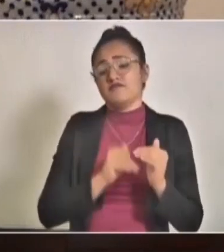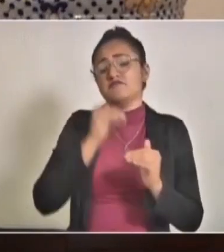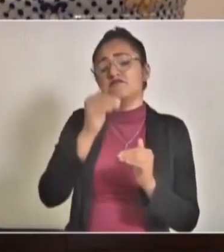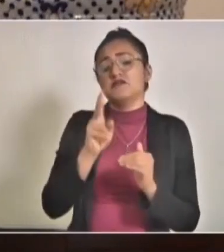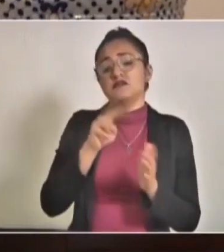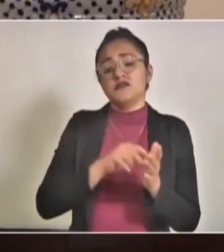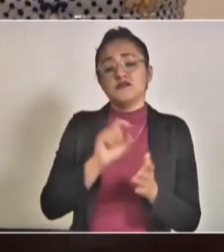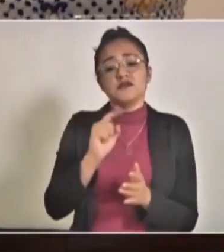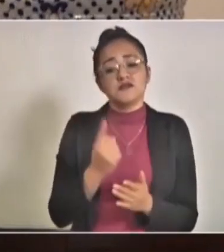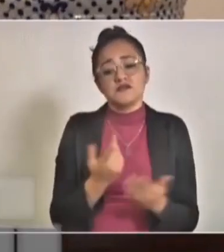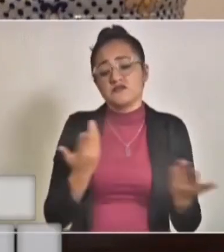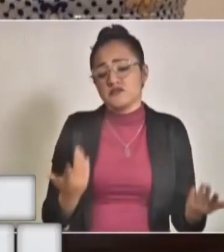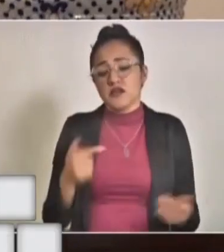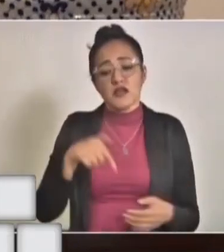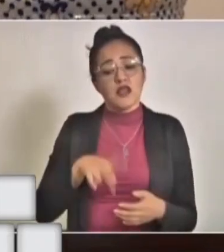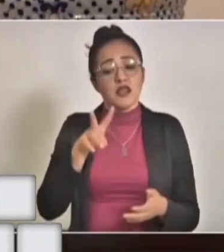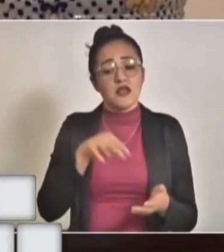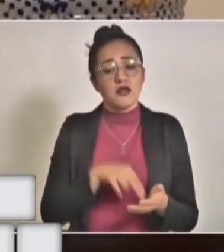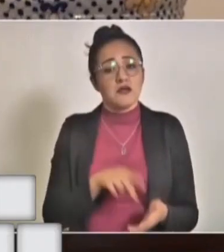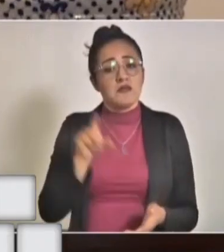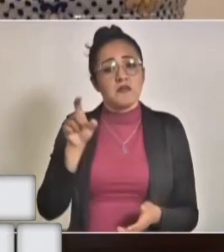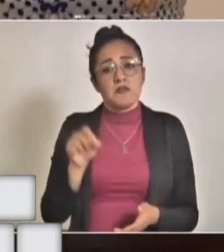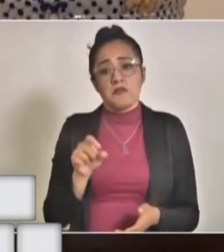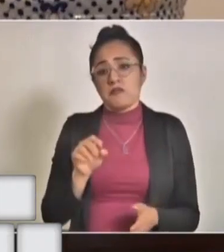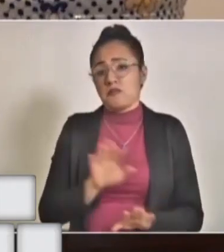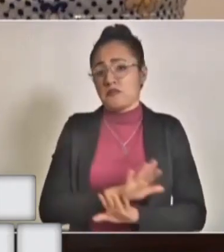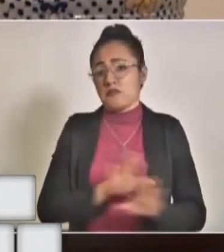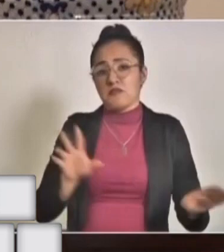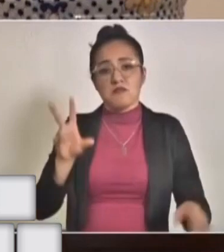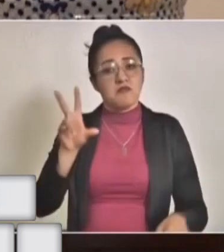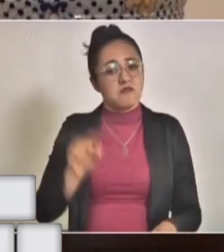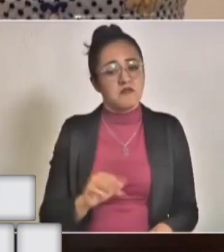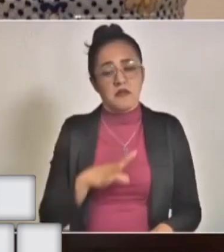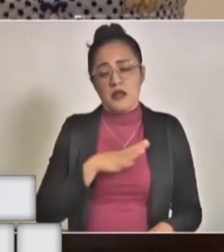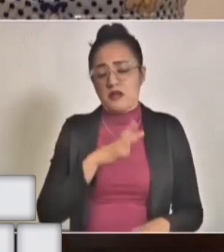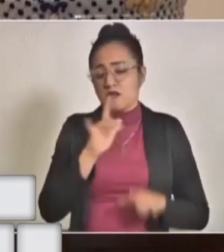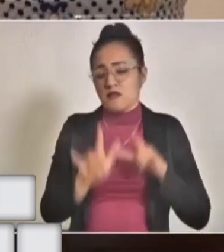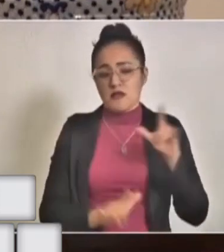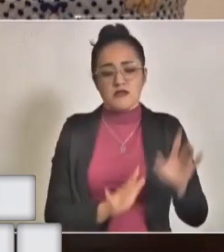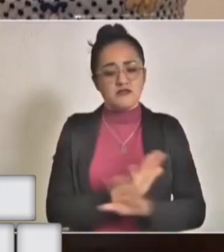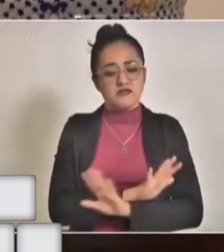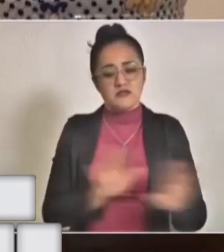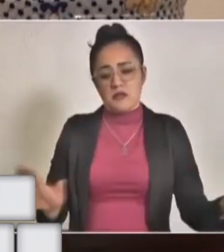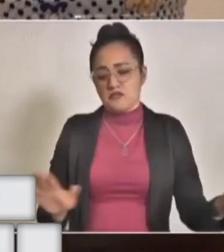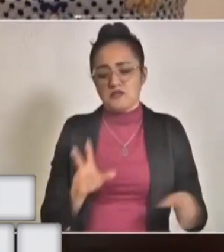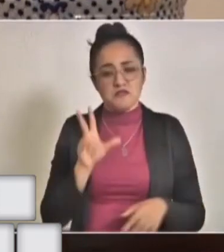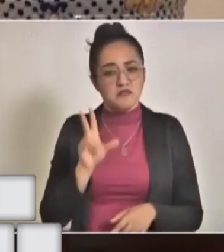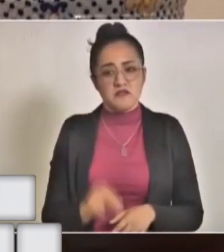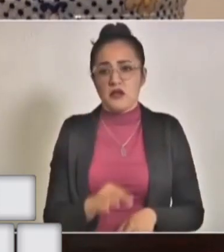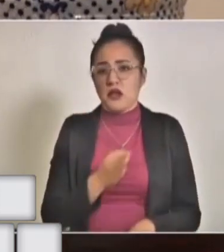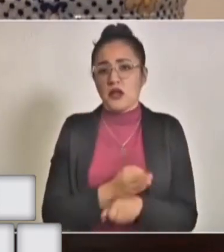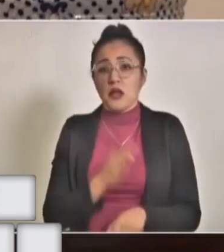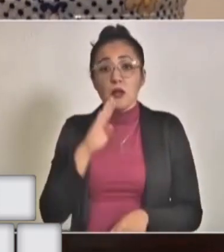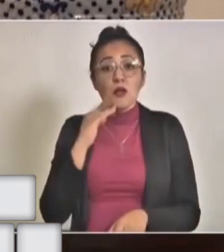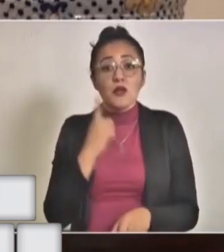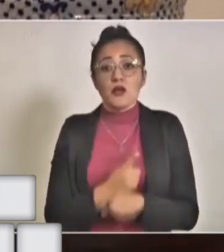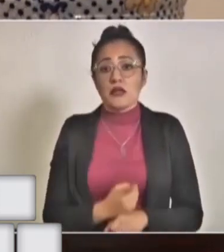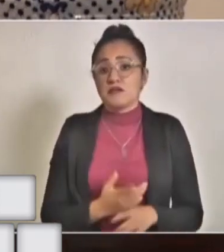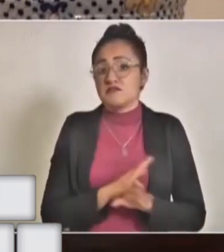pero no en el 2000 20 ya no habrá feria ya no hay condiciones para